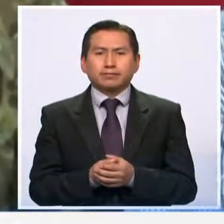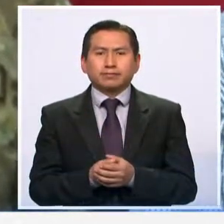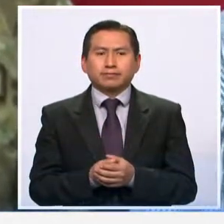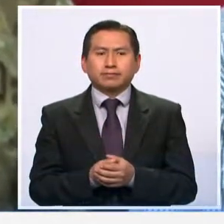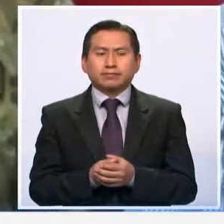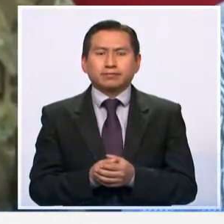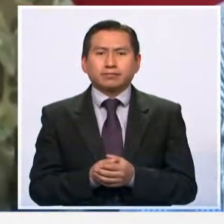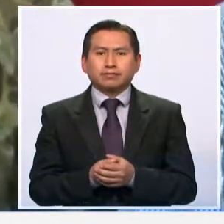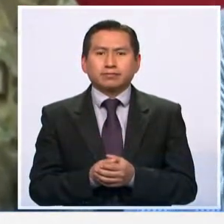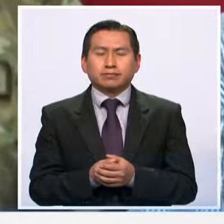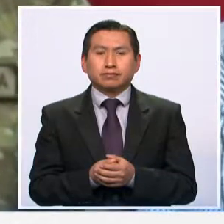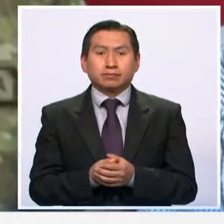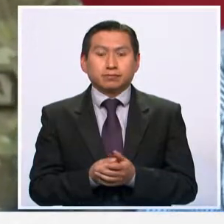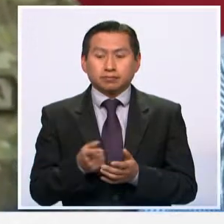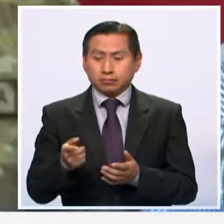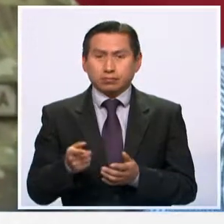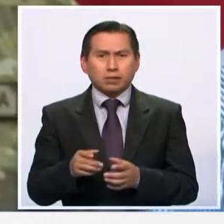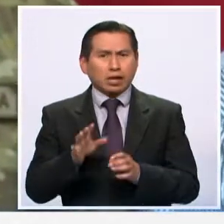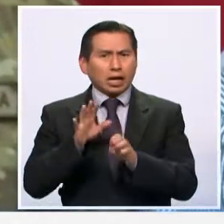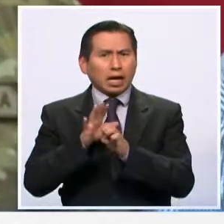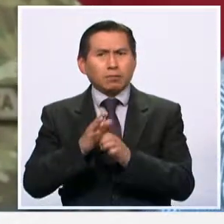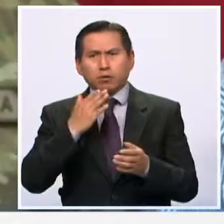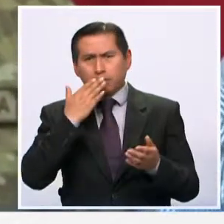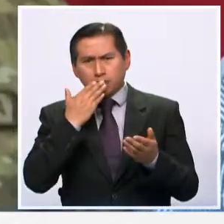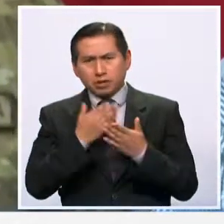Se convierte en un ejemplo a seguir.